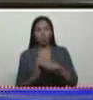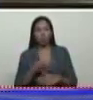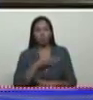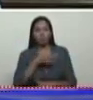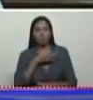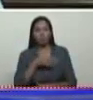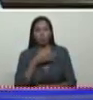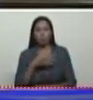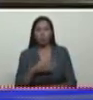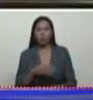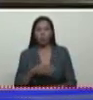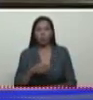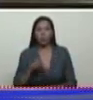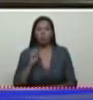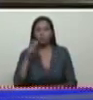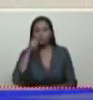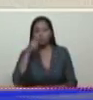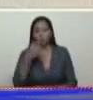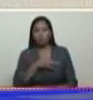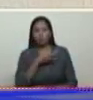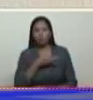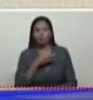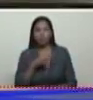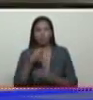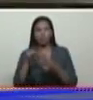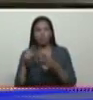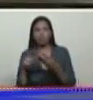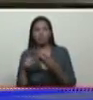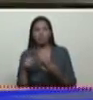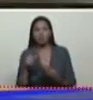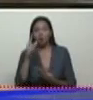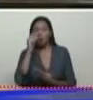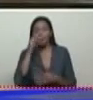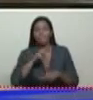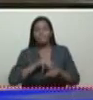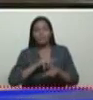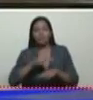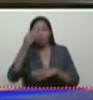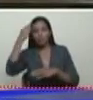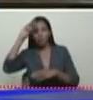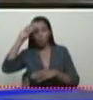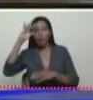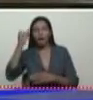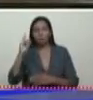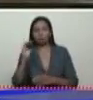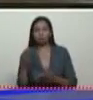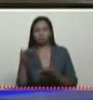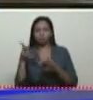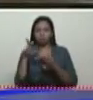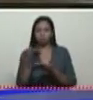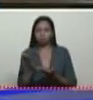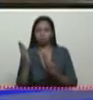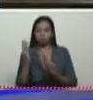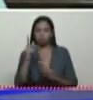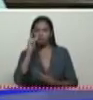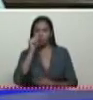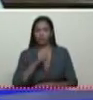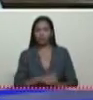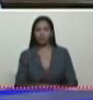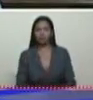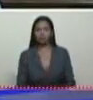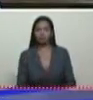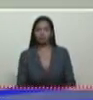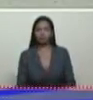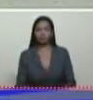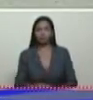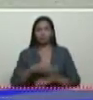Sociales, compañero jefe de la misión médica de Cuba en Venezuela, Fernando González Isla, de la